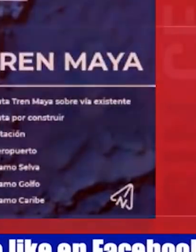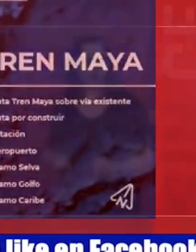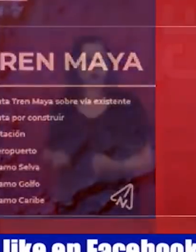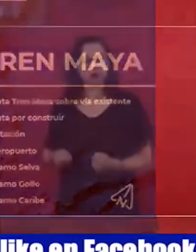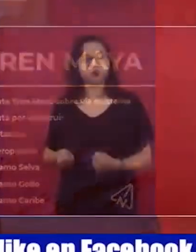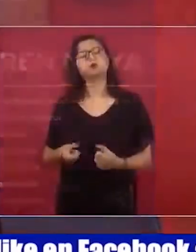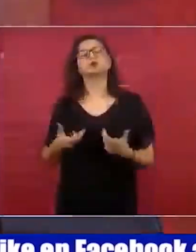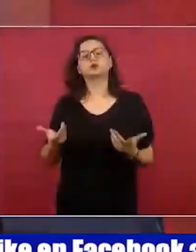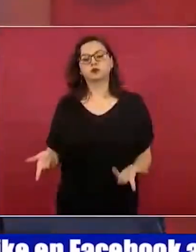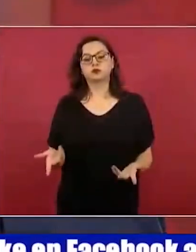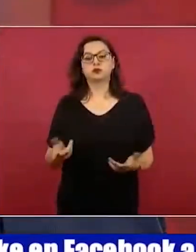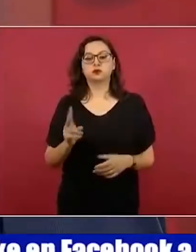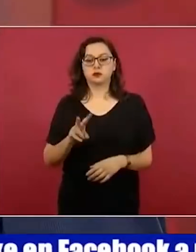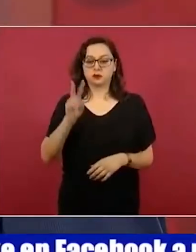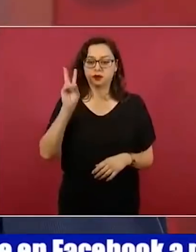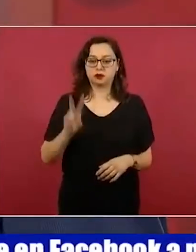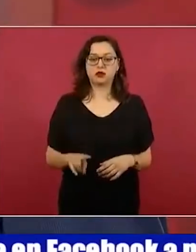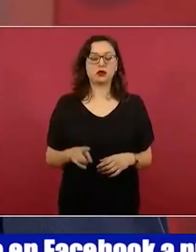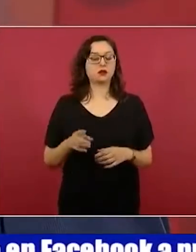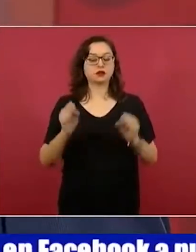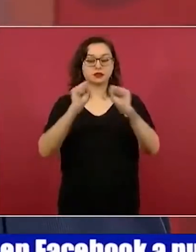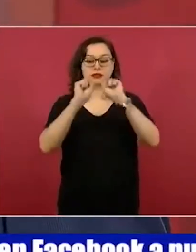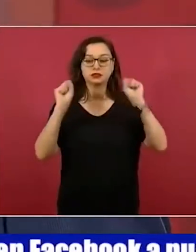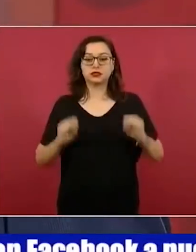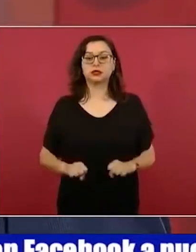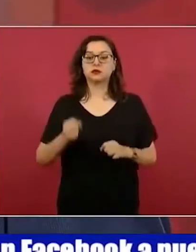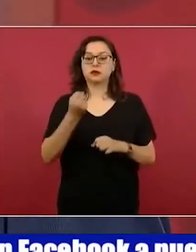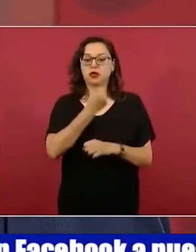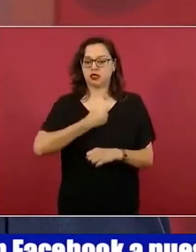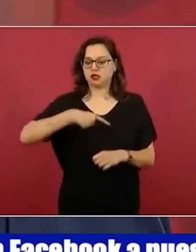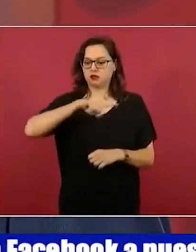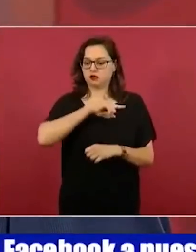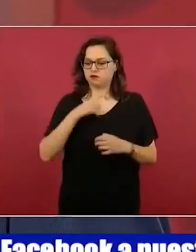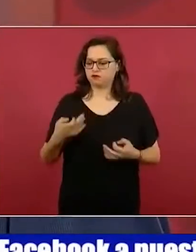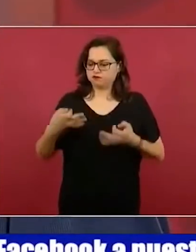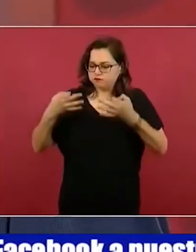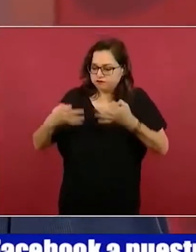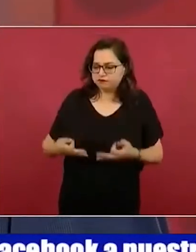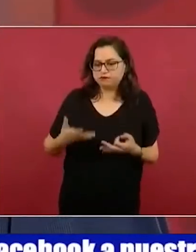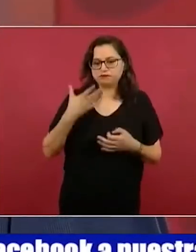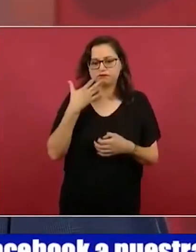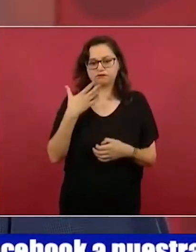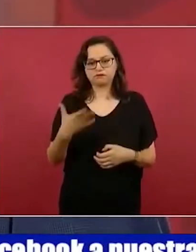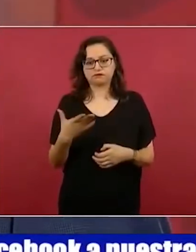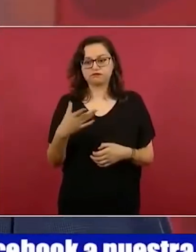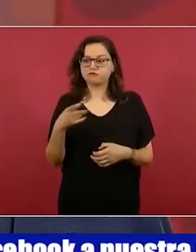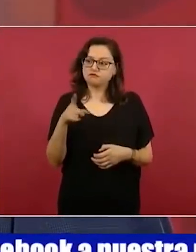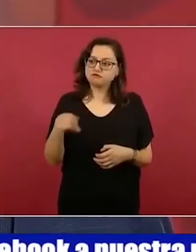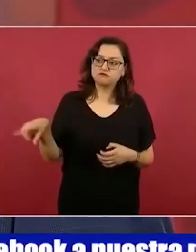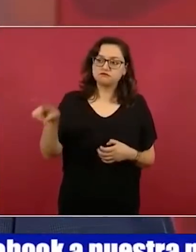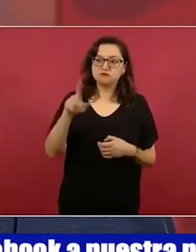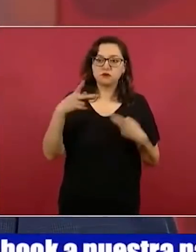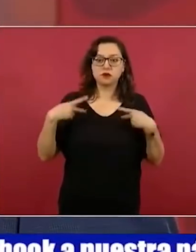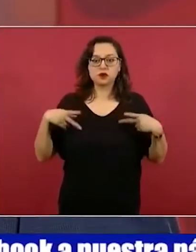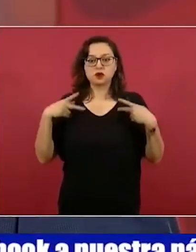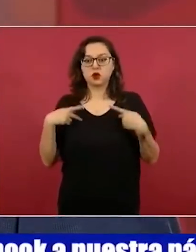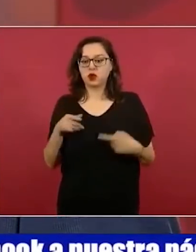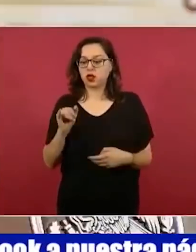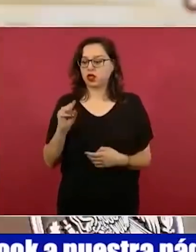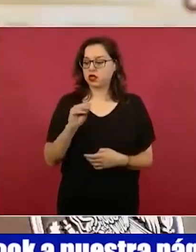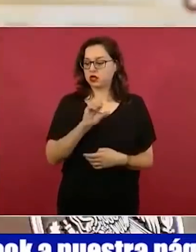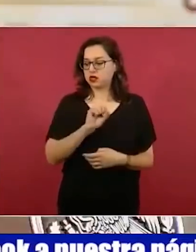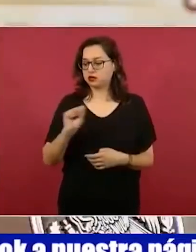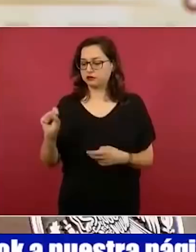cerrando, señala que los pseudoambientalistas que están en contra del Tren Maya son unos farsantes. Cada vez estoy